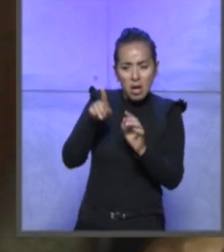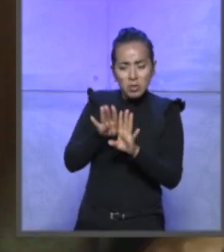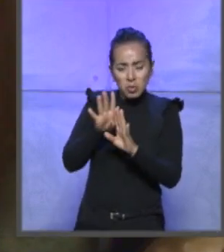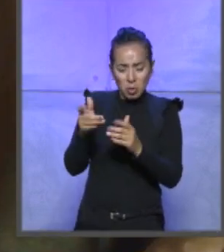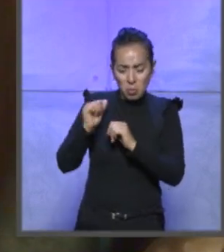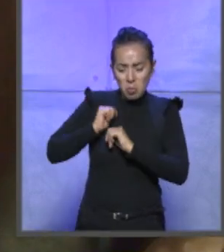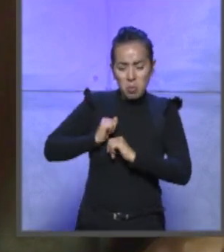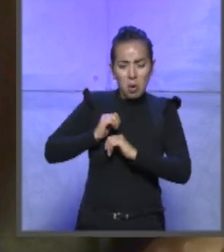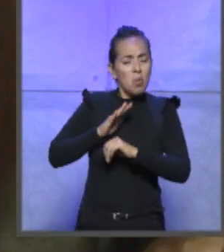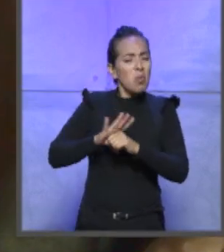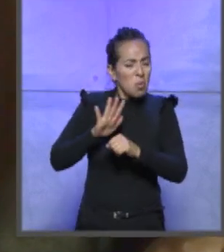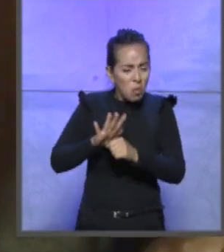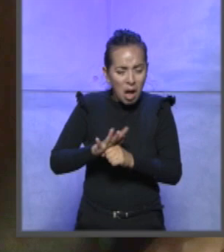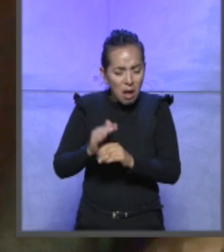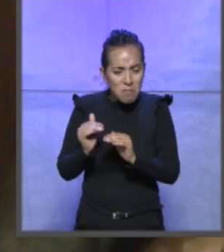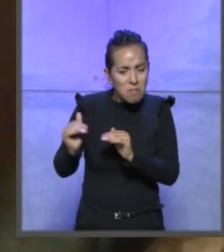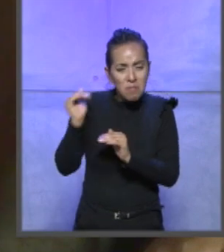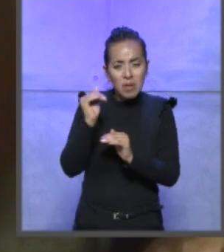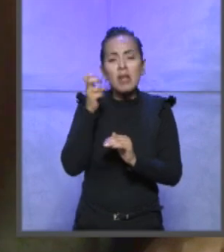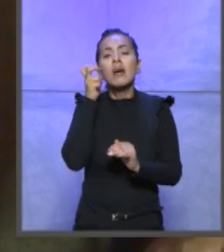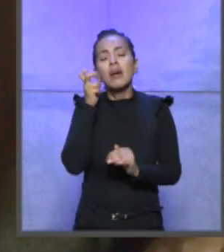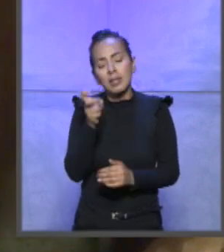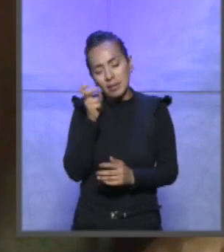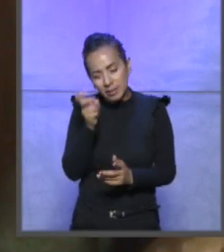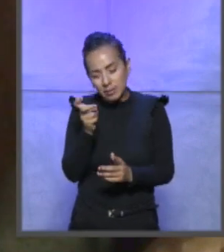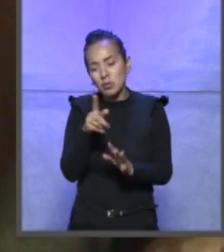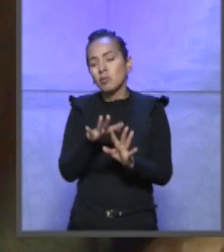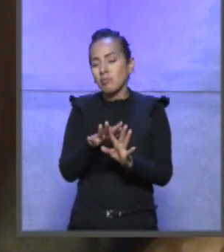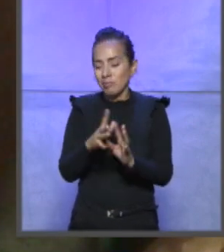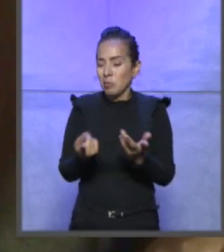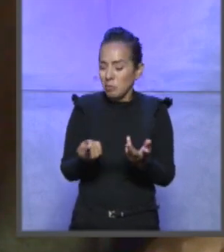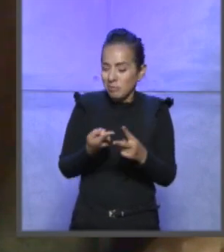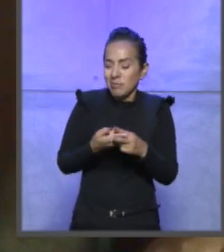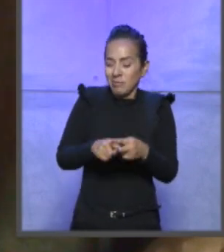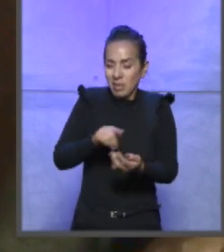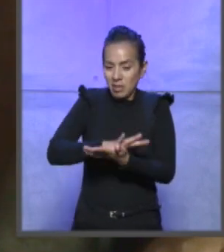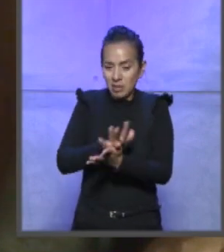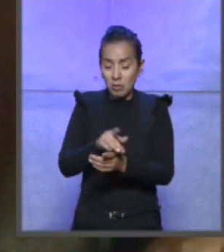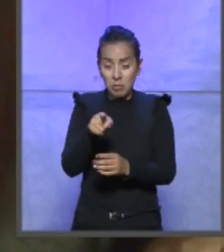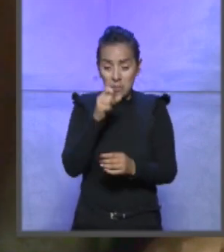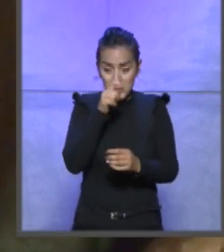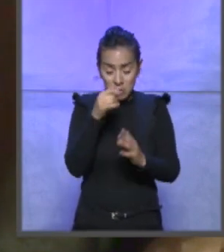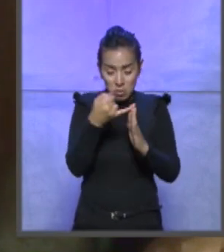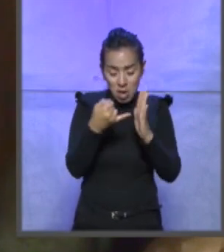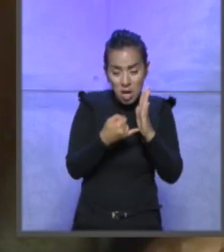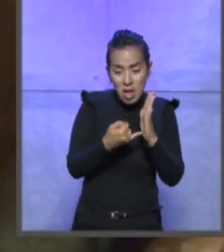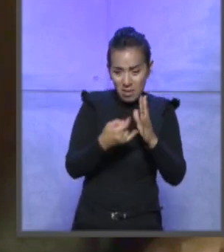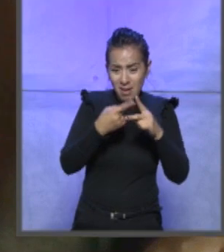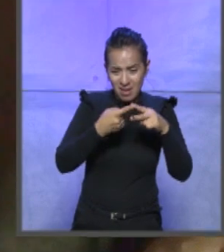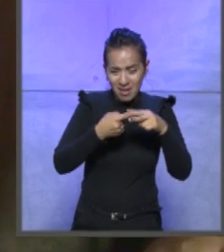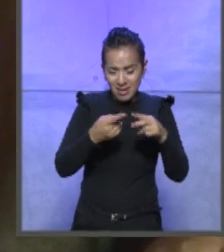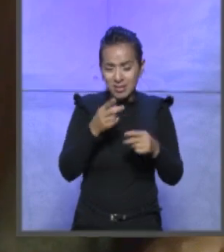qué puesto tiene quizá. Y todo esto detona lamentablemente la discriminación y como se escuchó en los datos del INEGI,